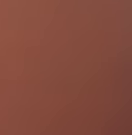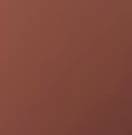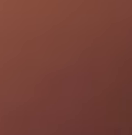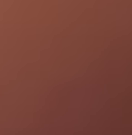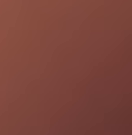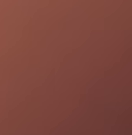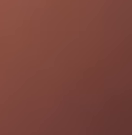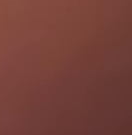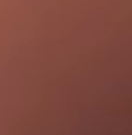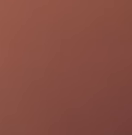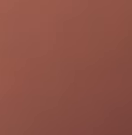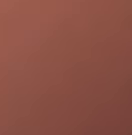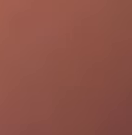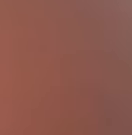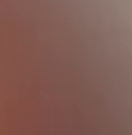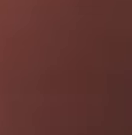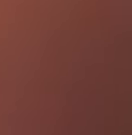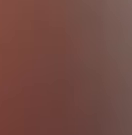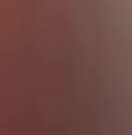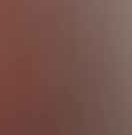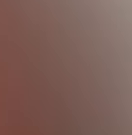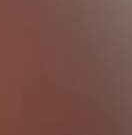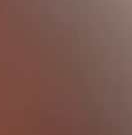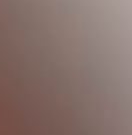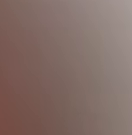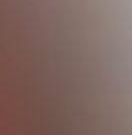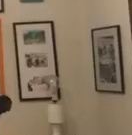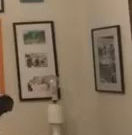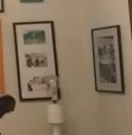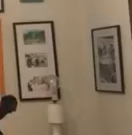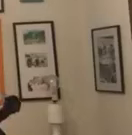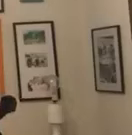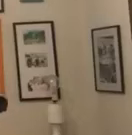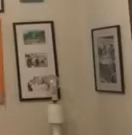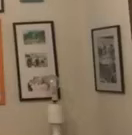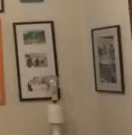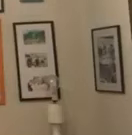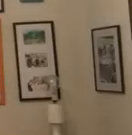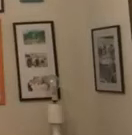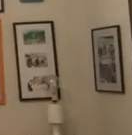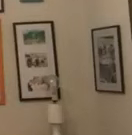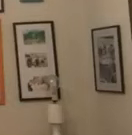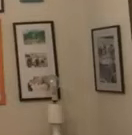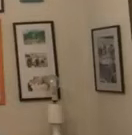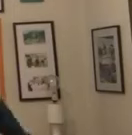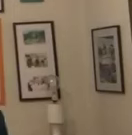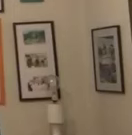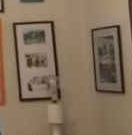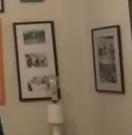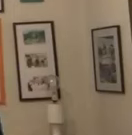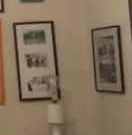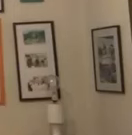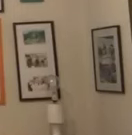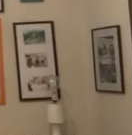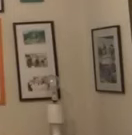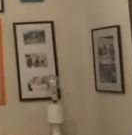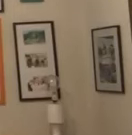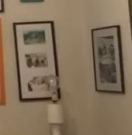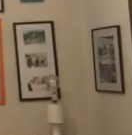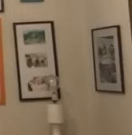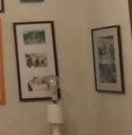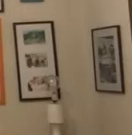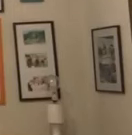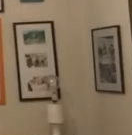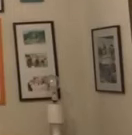Bueno, aquí todo lo hacemos en casa, así que les voy a enseñar cómo. Información responsable, veraz y con